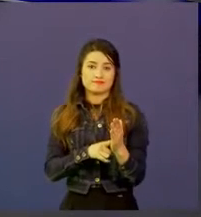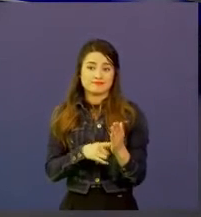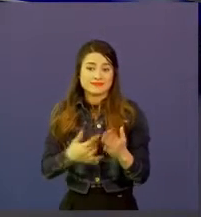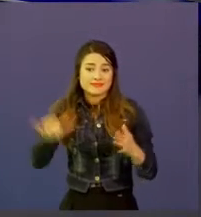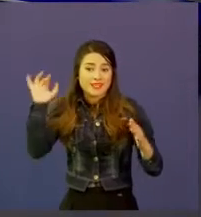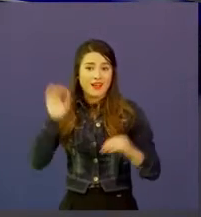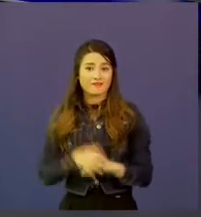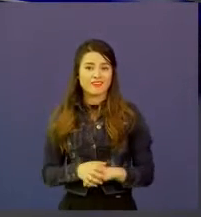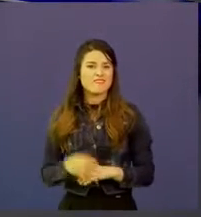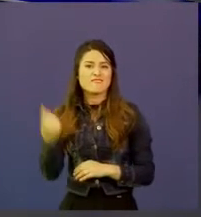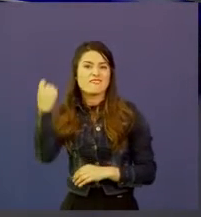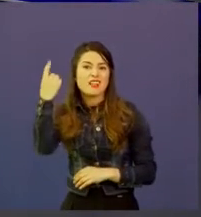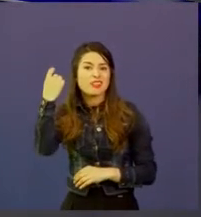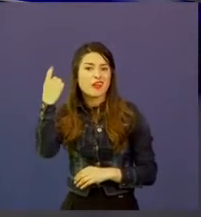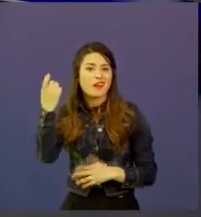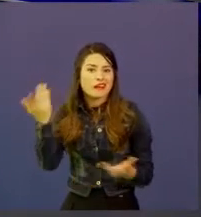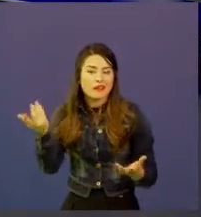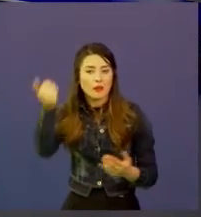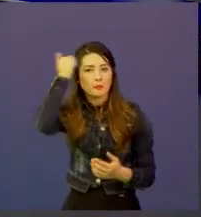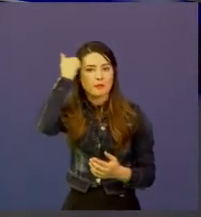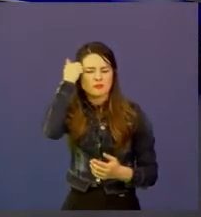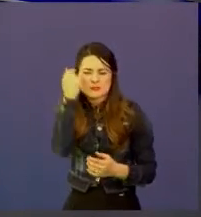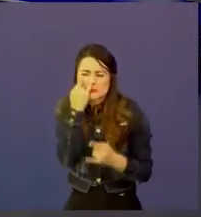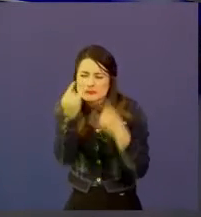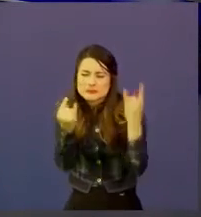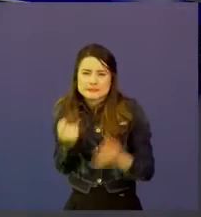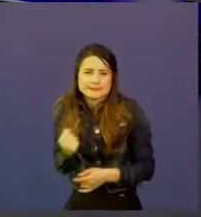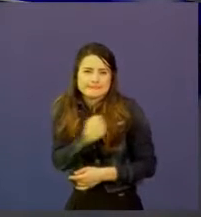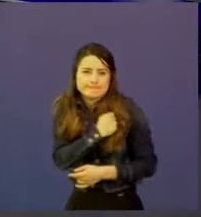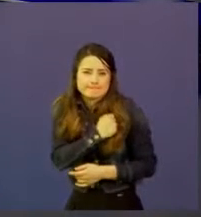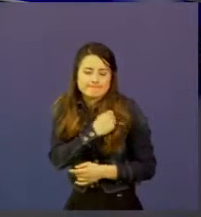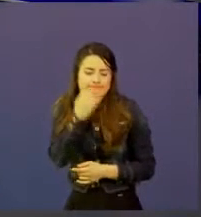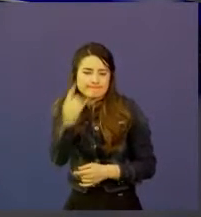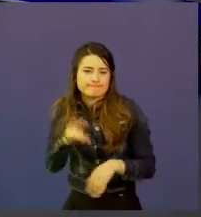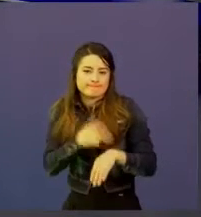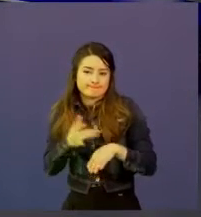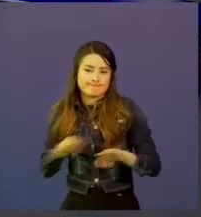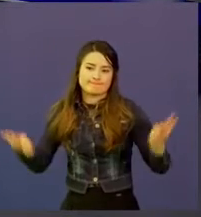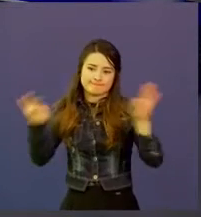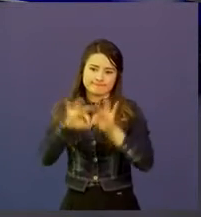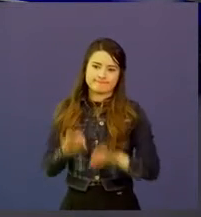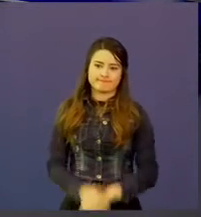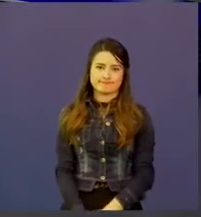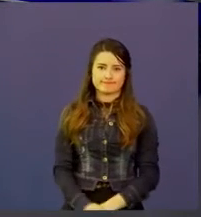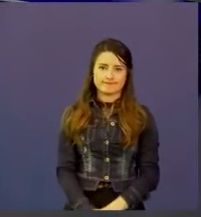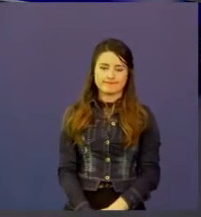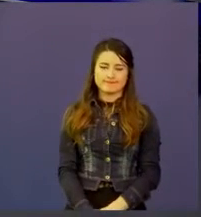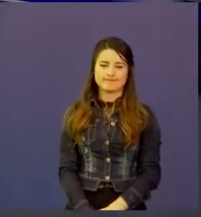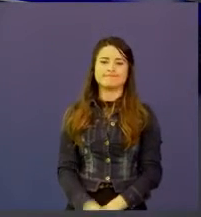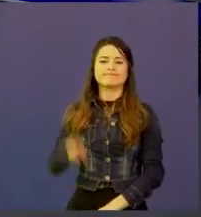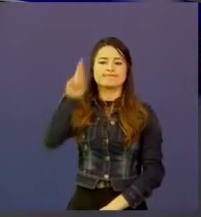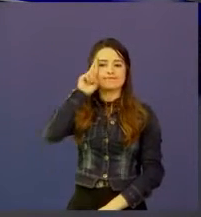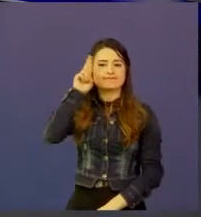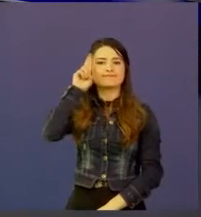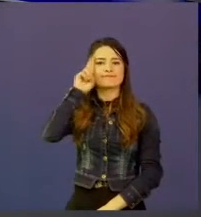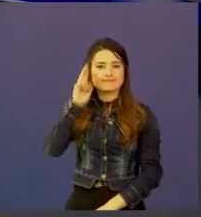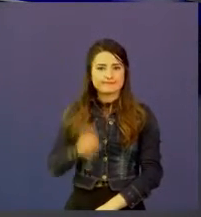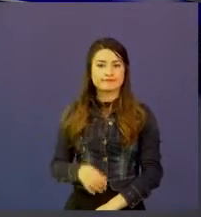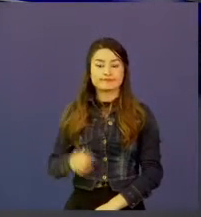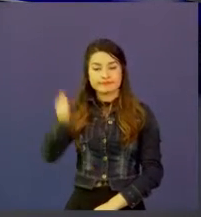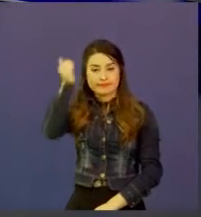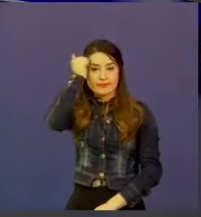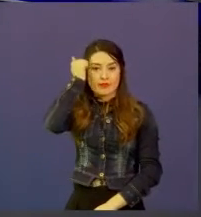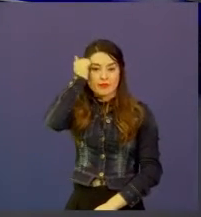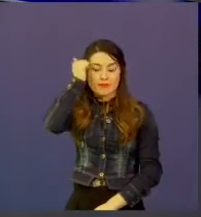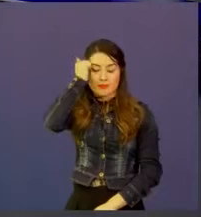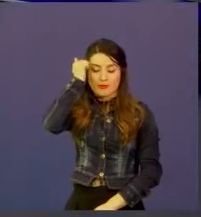labor del docente y considerando las características de nuestros estudiantes. De acuerdo, Carolina. El papel del docente que inspira e